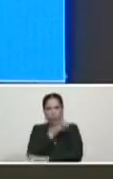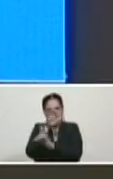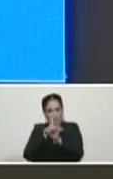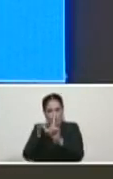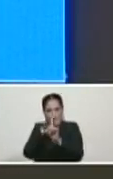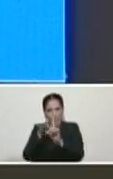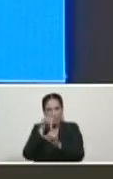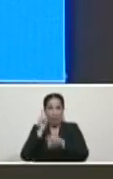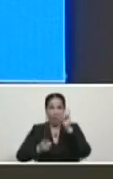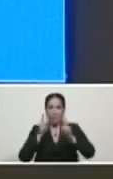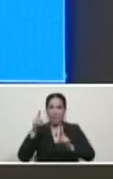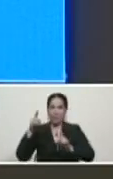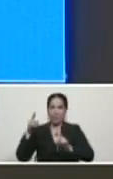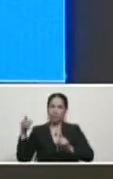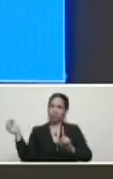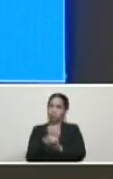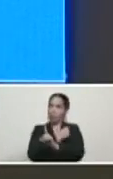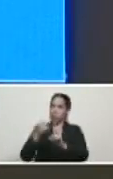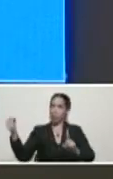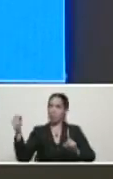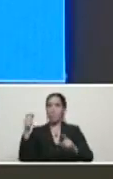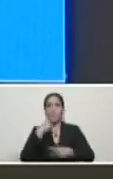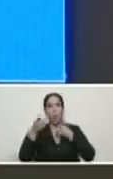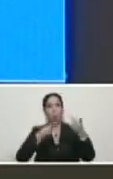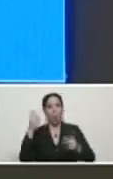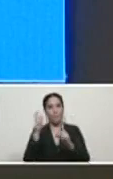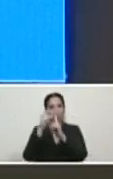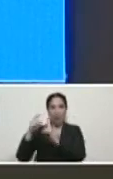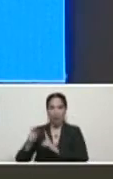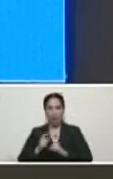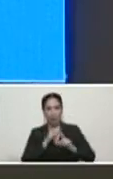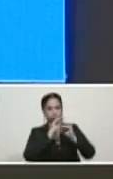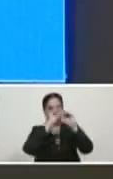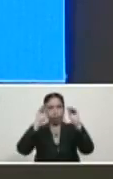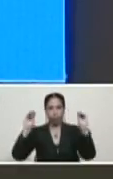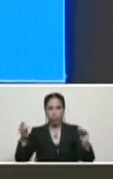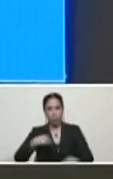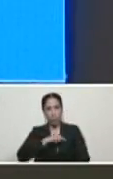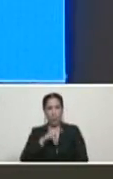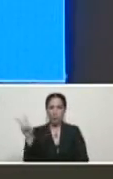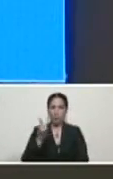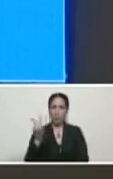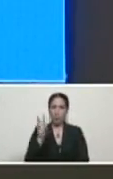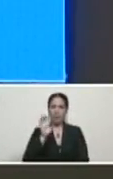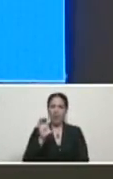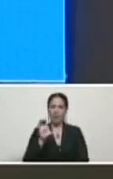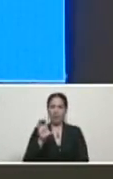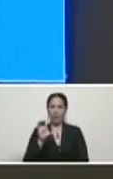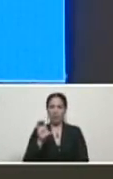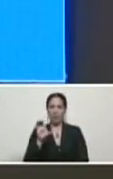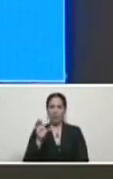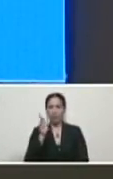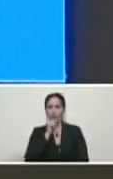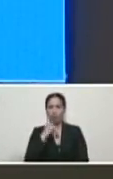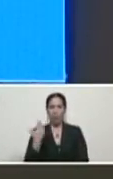la agresión política de palabra, llamando a nuestro país dictadura.